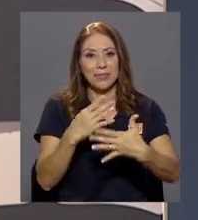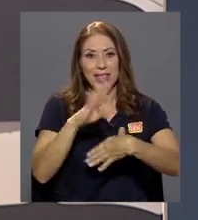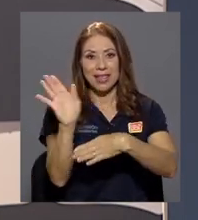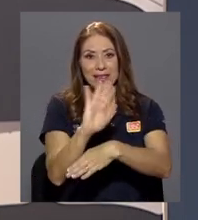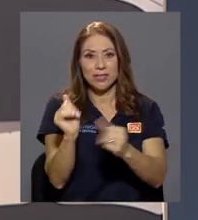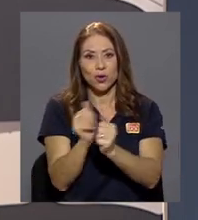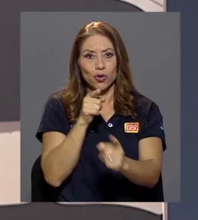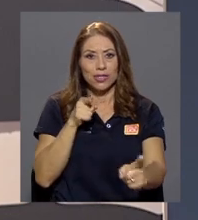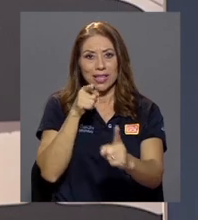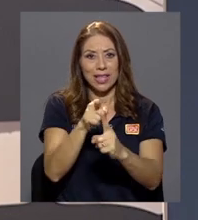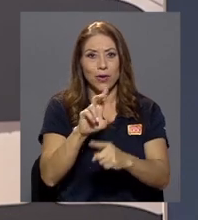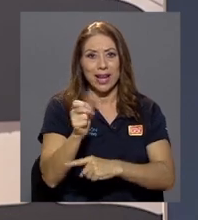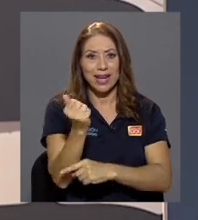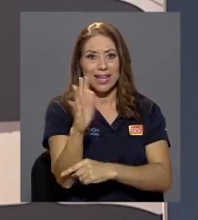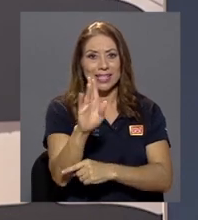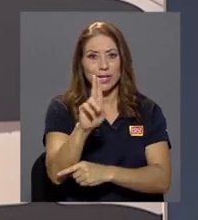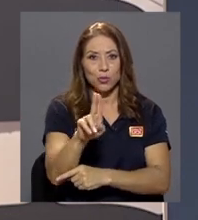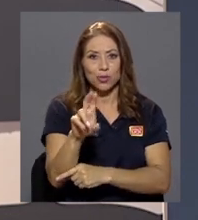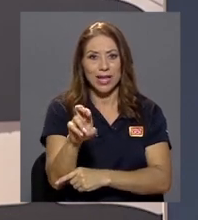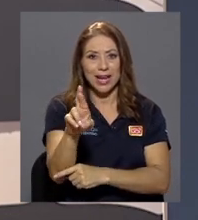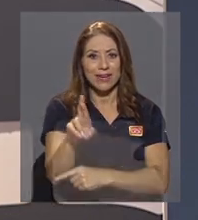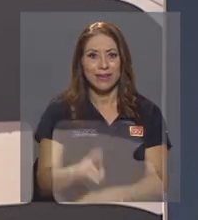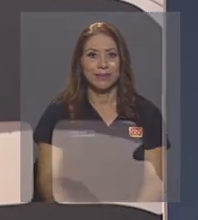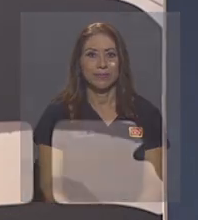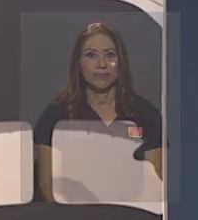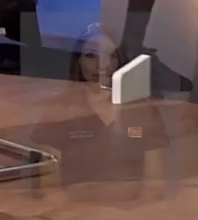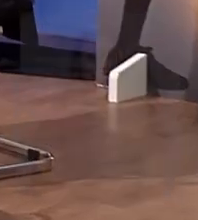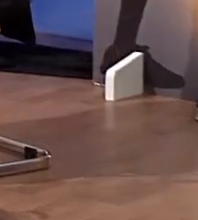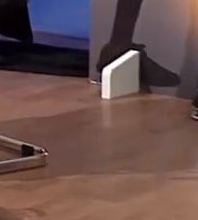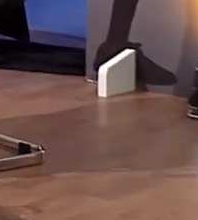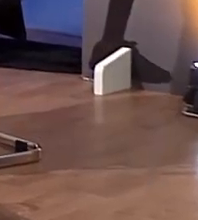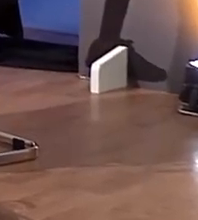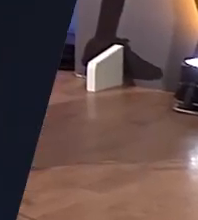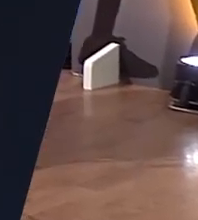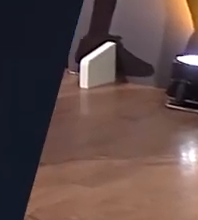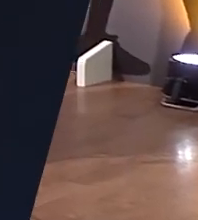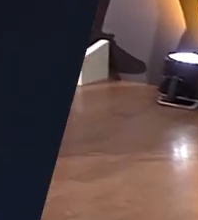estamos haciendo televisión con sentido por su canal quien según cr